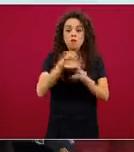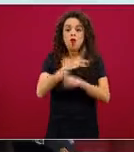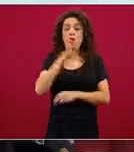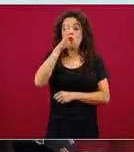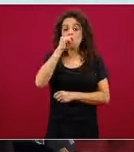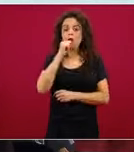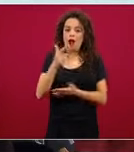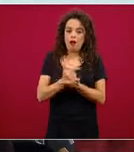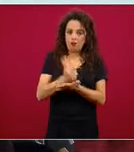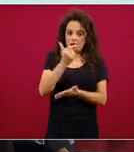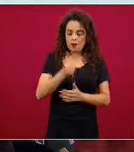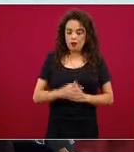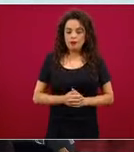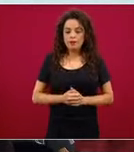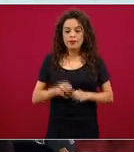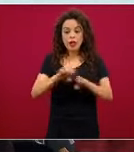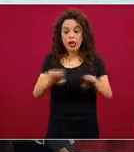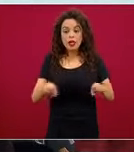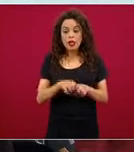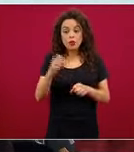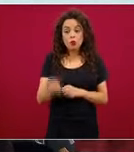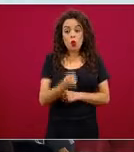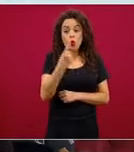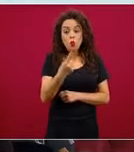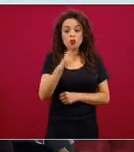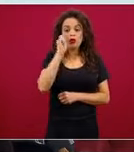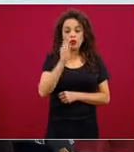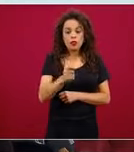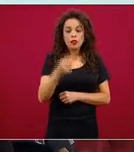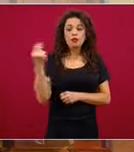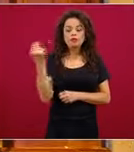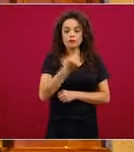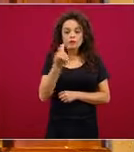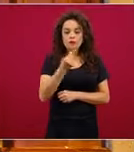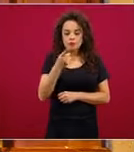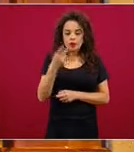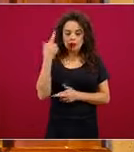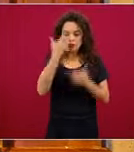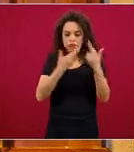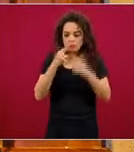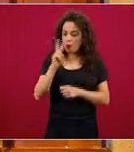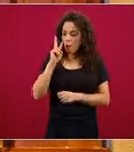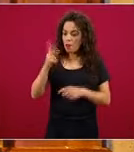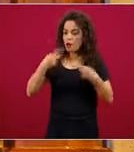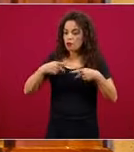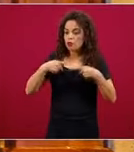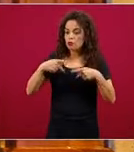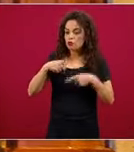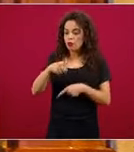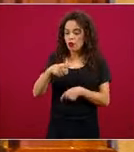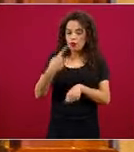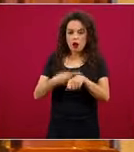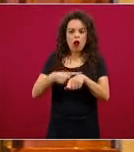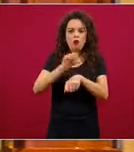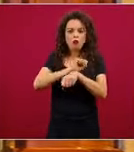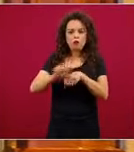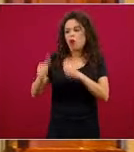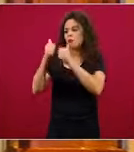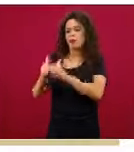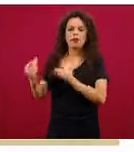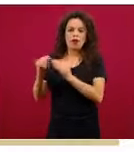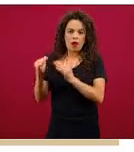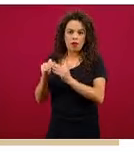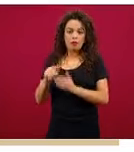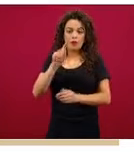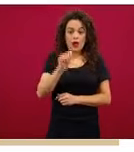1 tiene que garantizar este cuidado inicial de la emergencia en pacientes ambulatorios, es decir, el triage, y debe de garantizar el uso